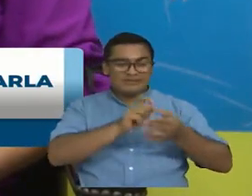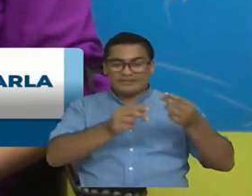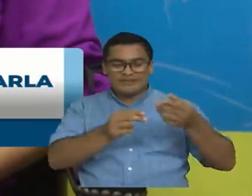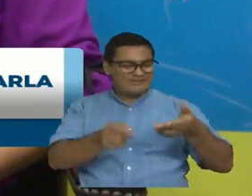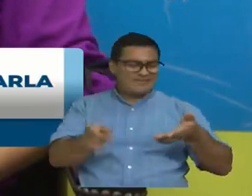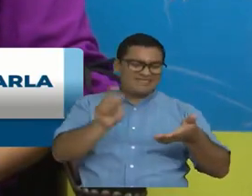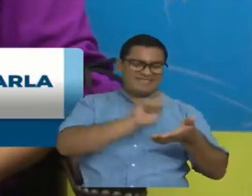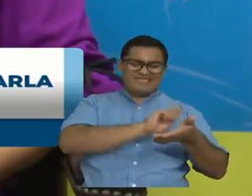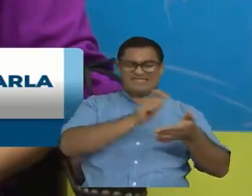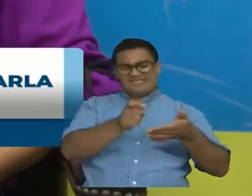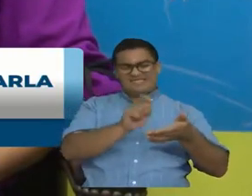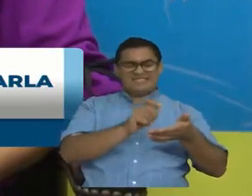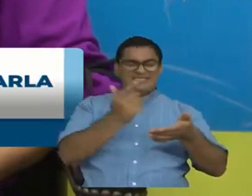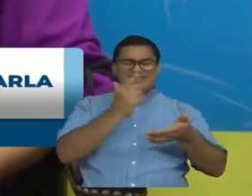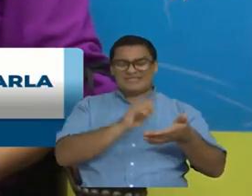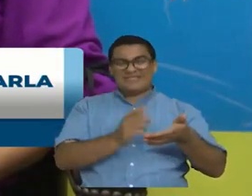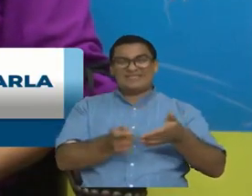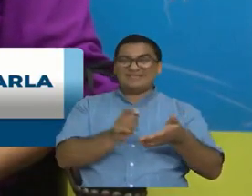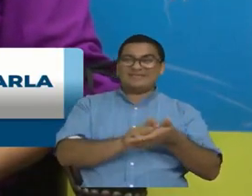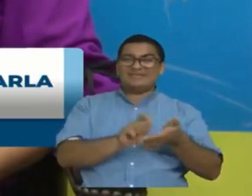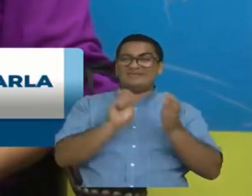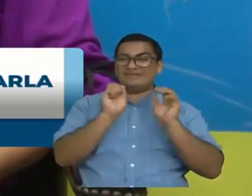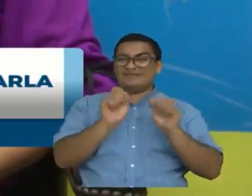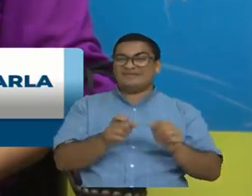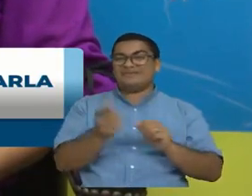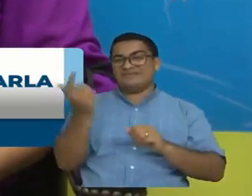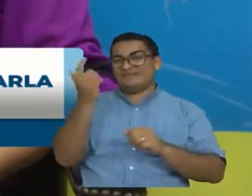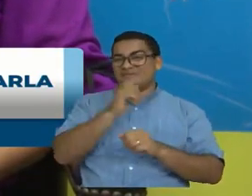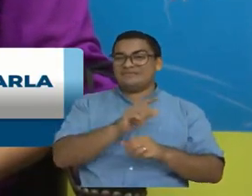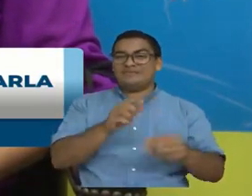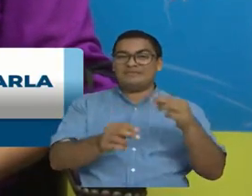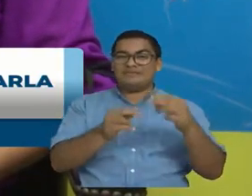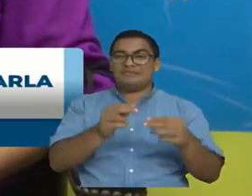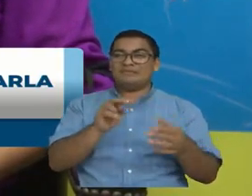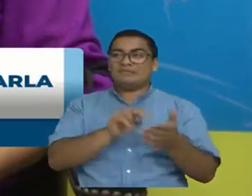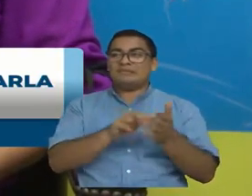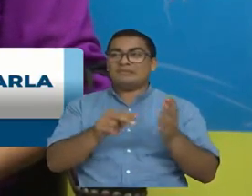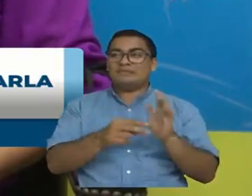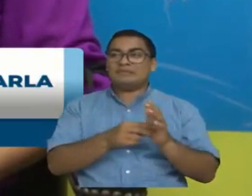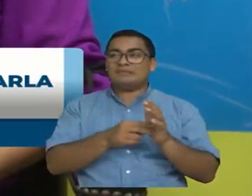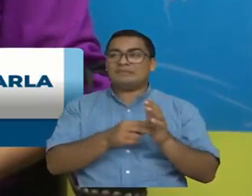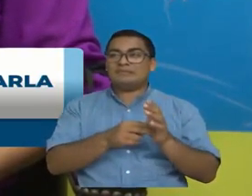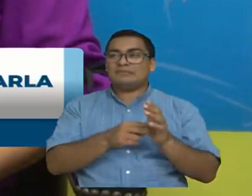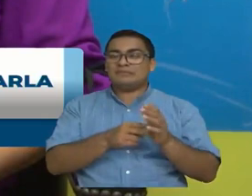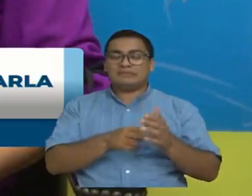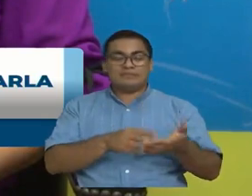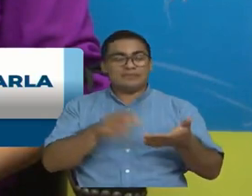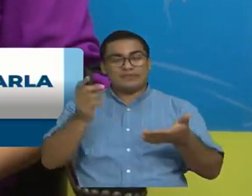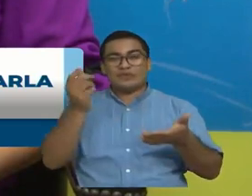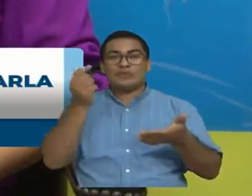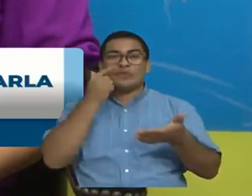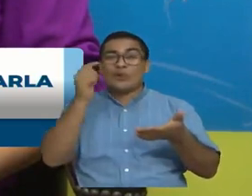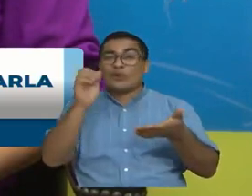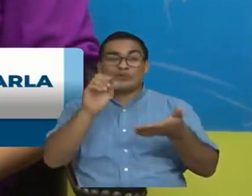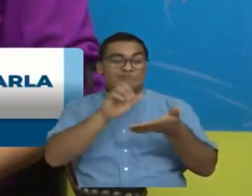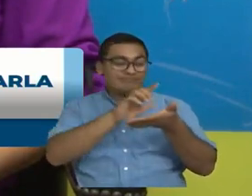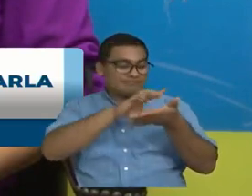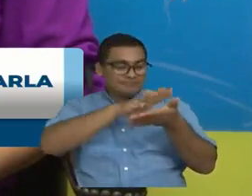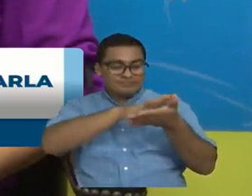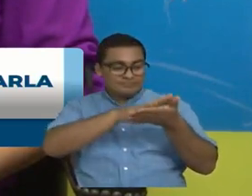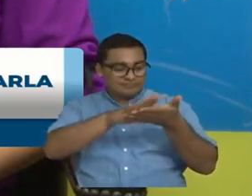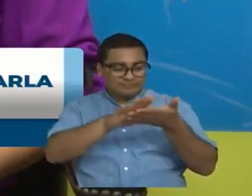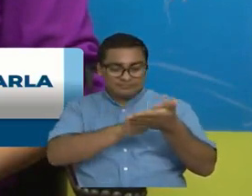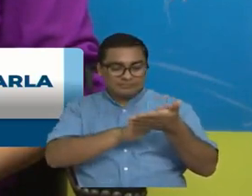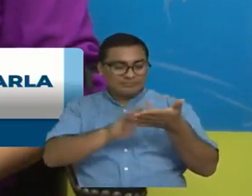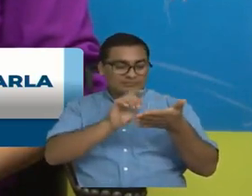revés, uno lo pone adelante, uno lo pone atrás, porque tiene falta de dominio del espacio. El niño no es capaz de discriminar